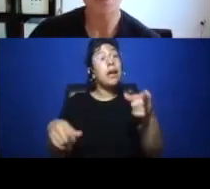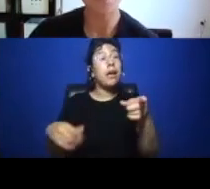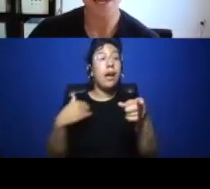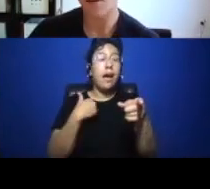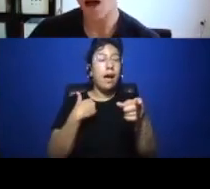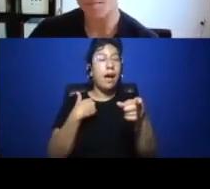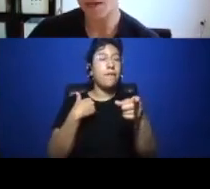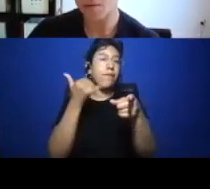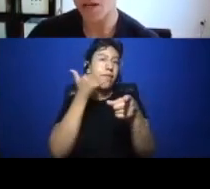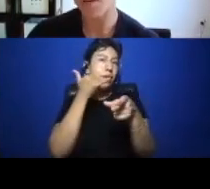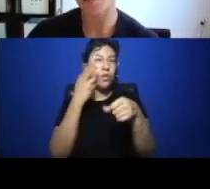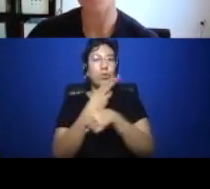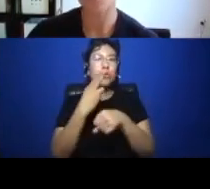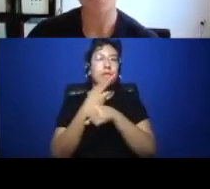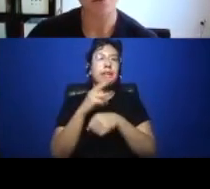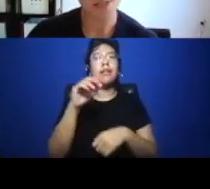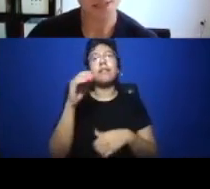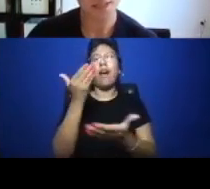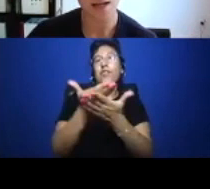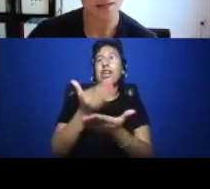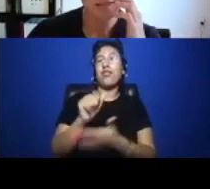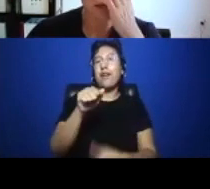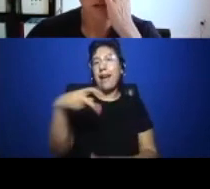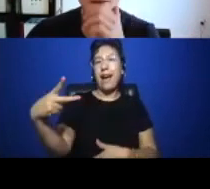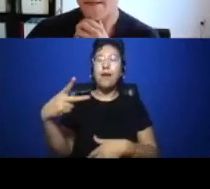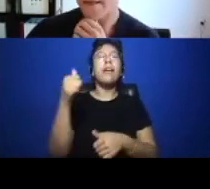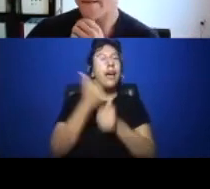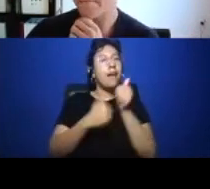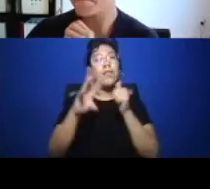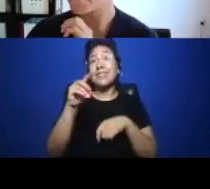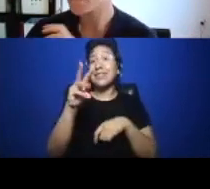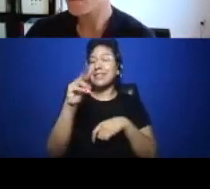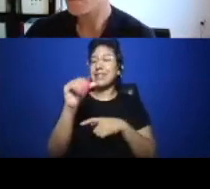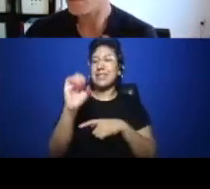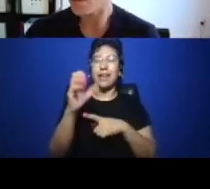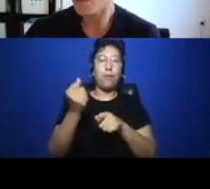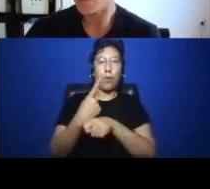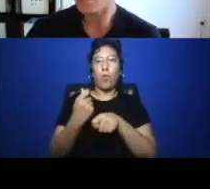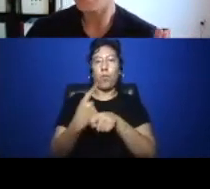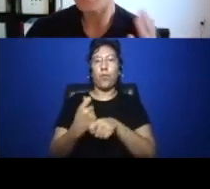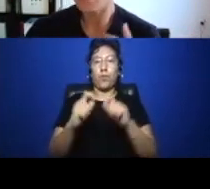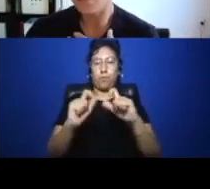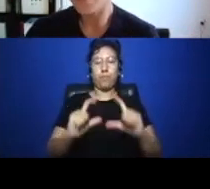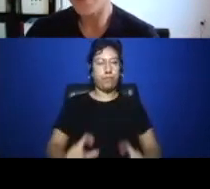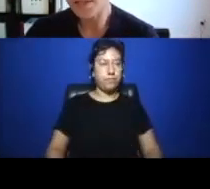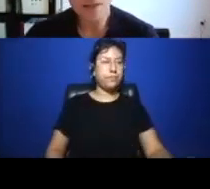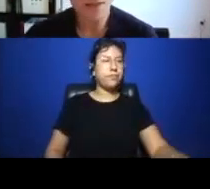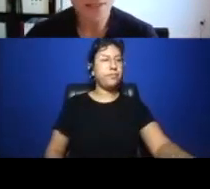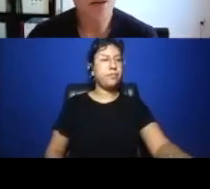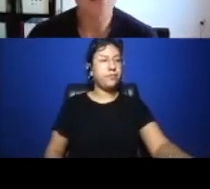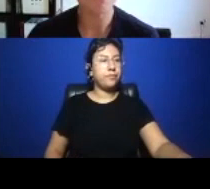tu teléfono, autentificando una aplicación de autentificación que va a generar un código. Así